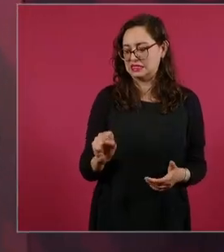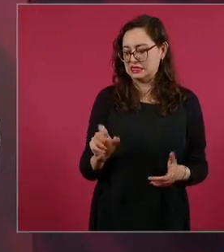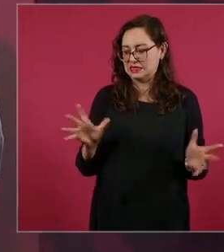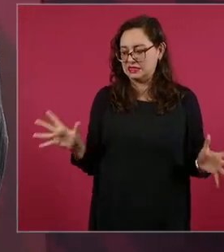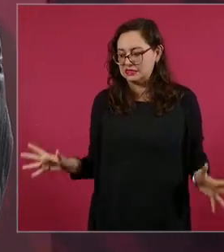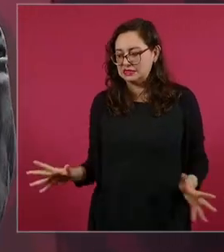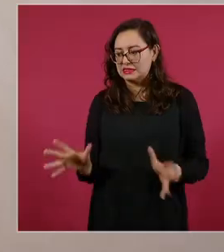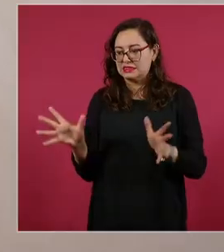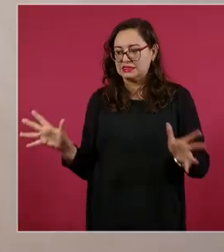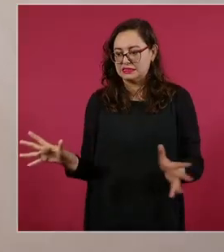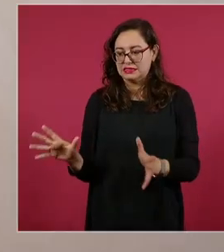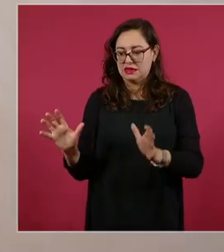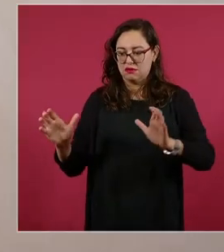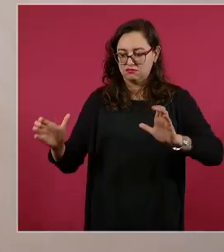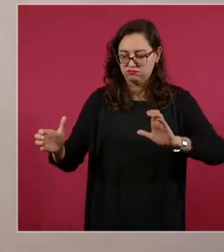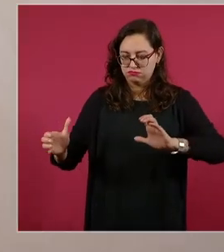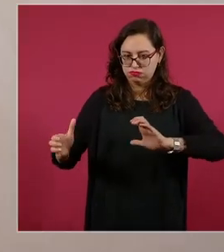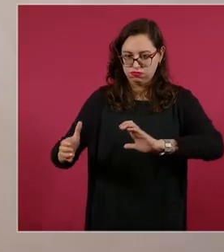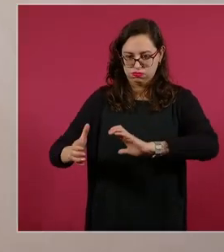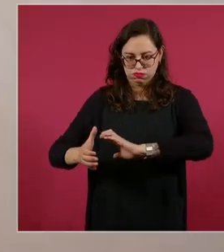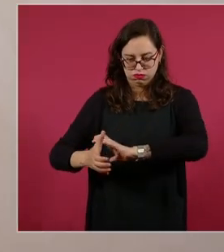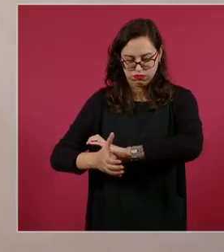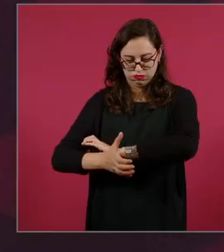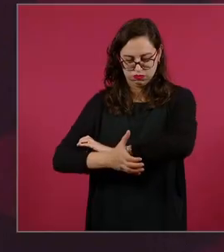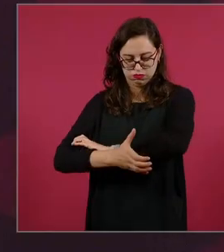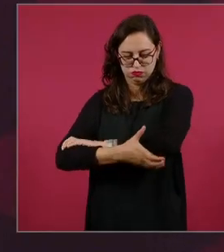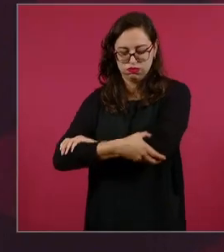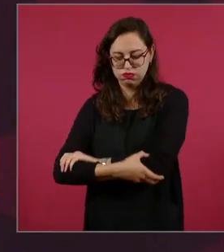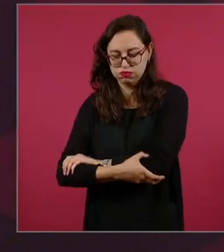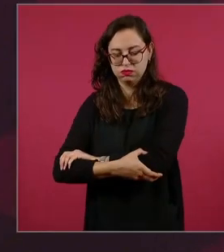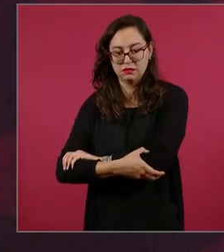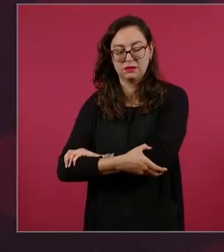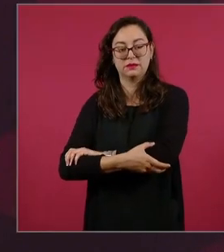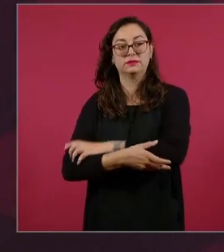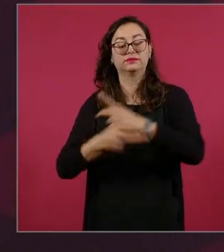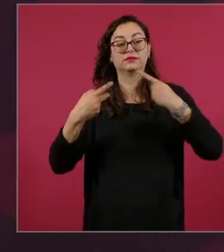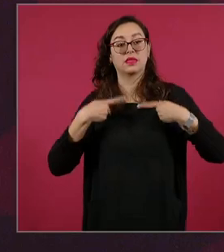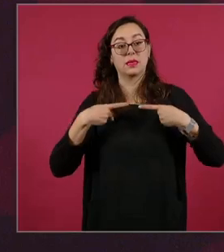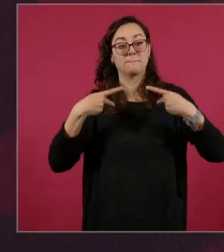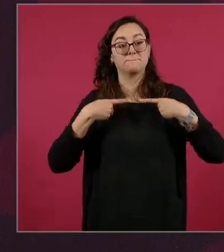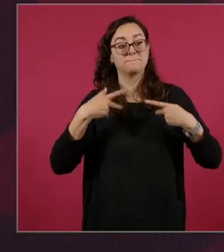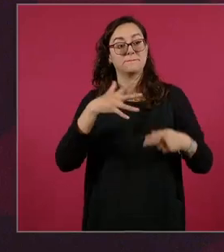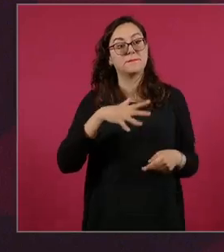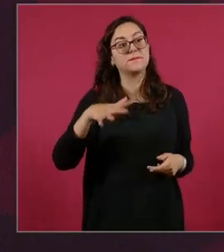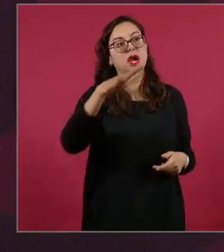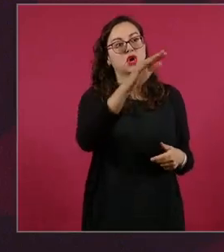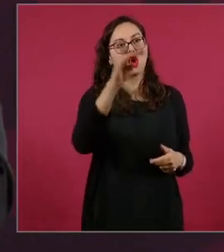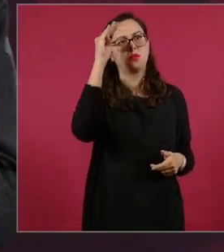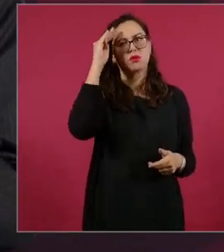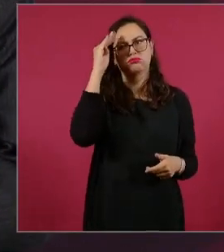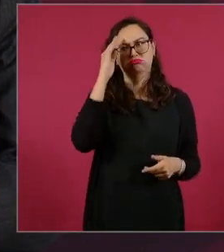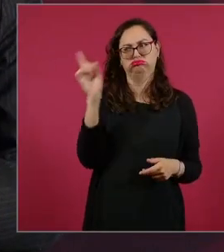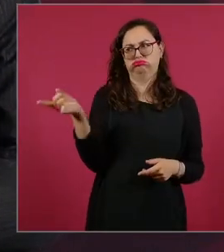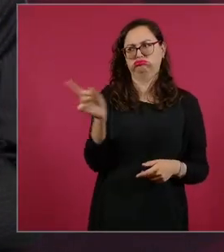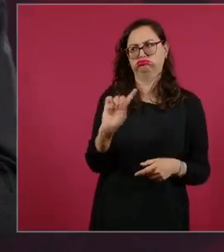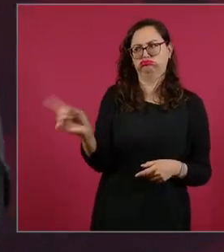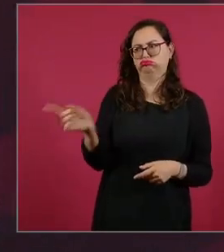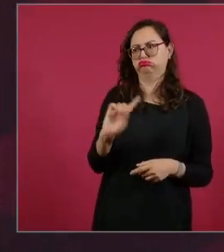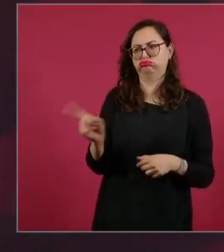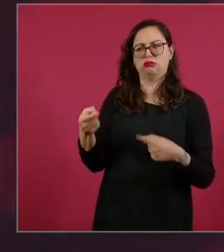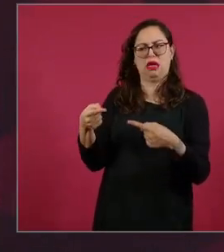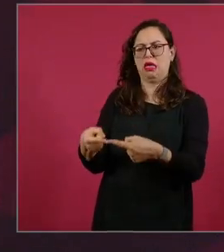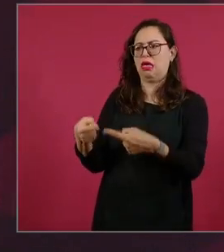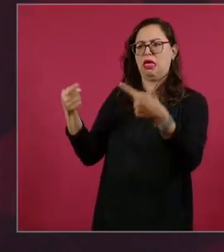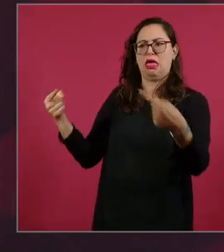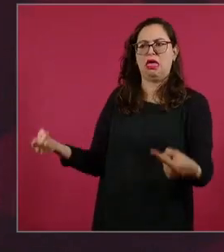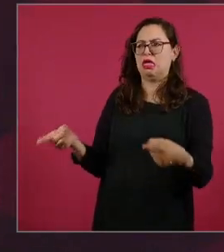y todavía la gente creyendo de que eran distintos y